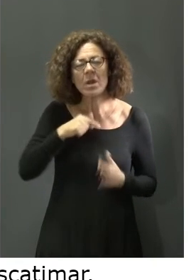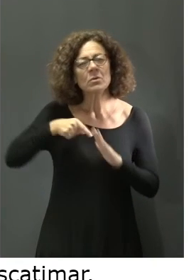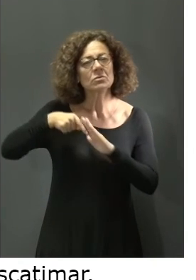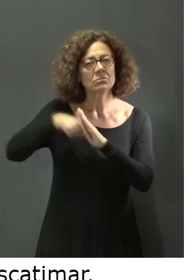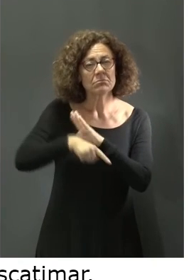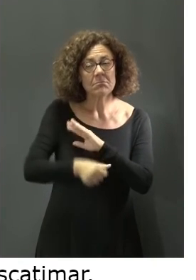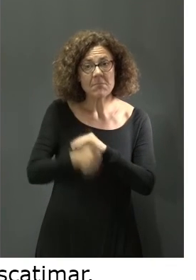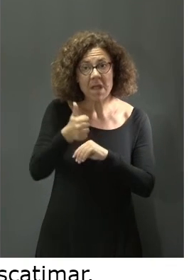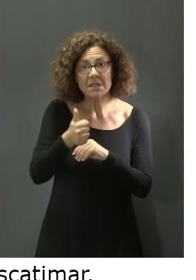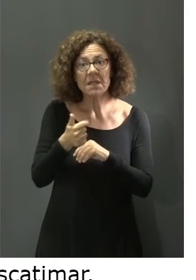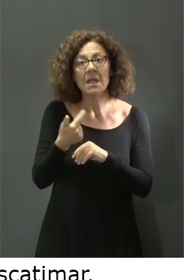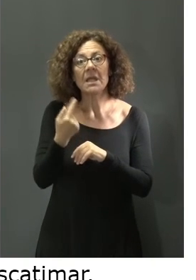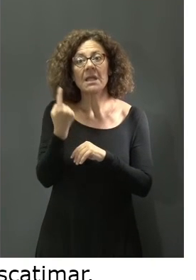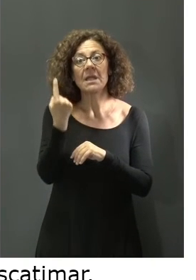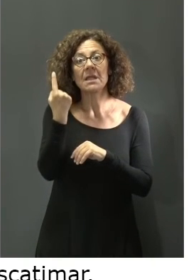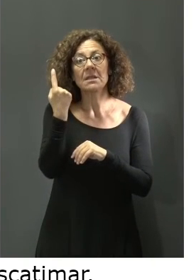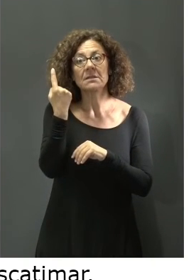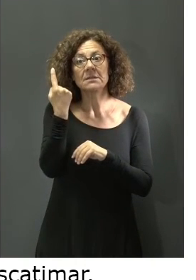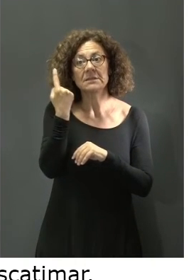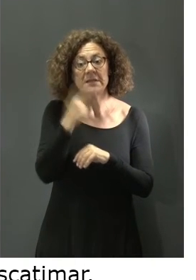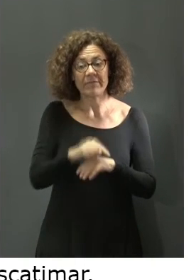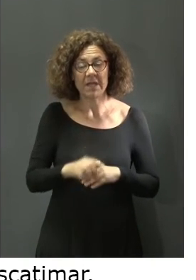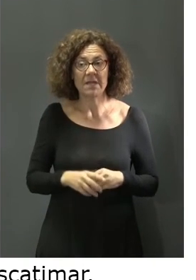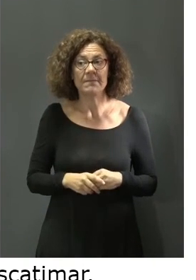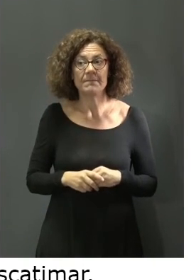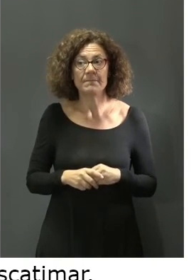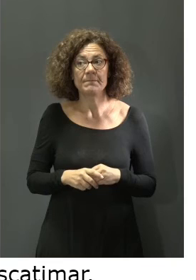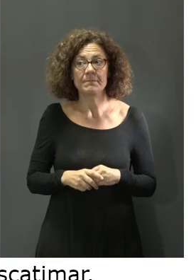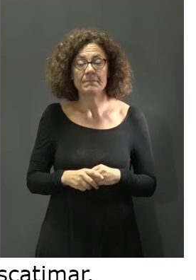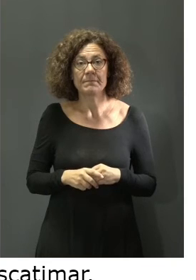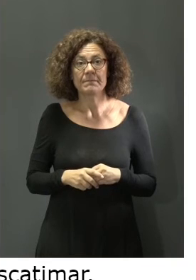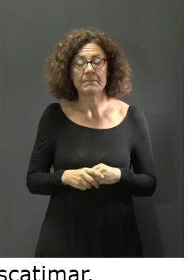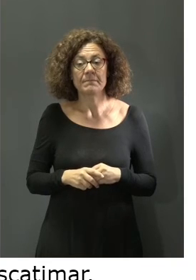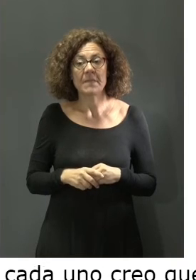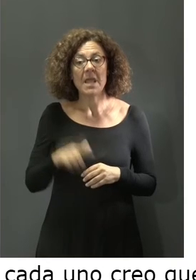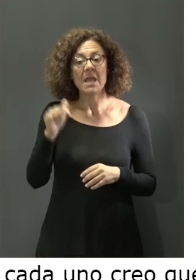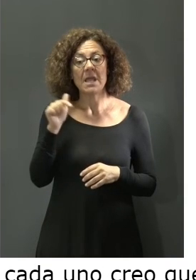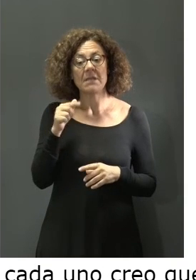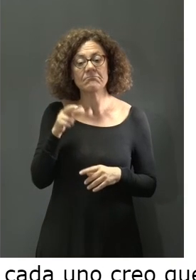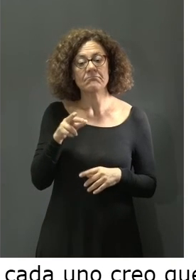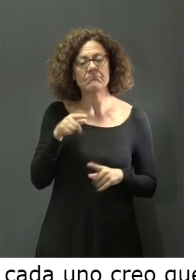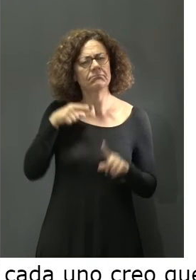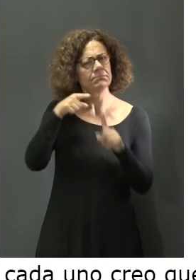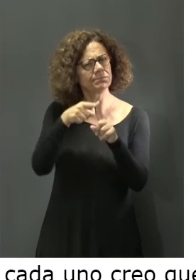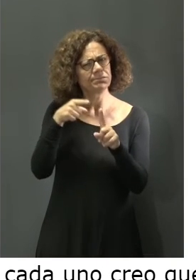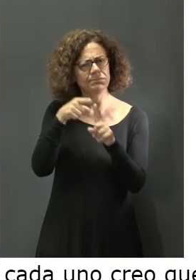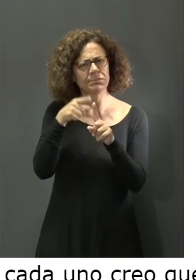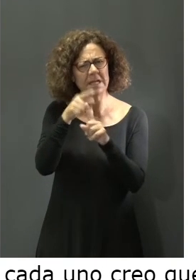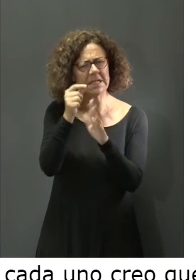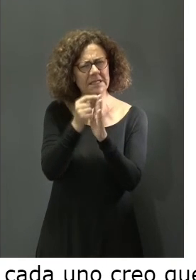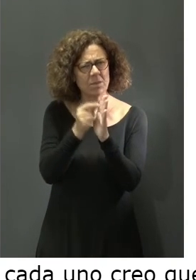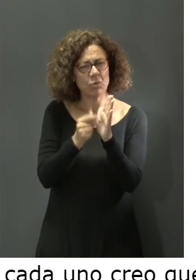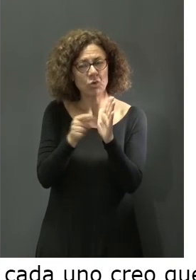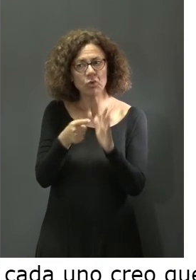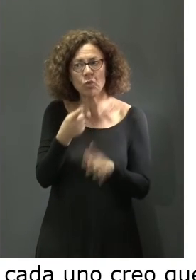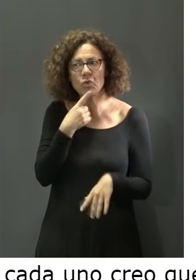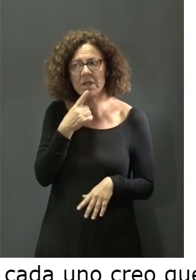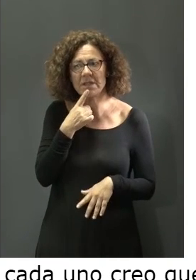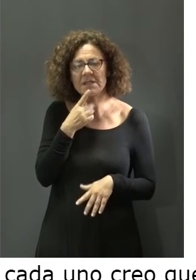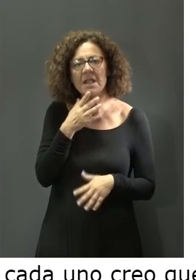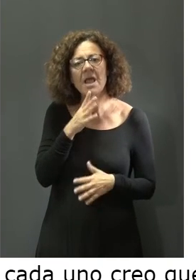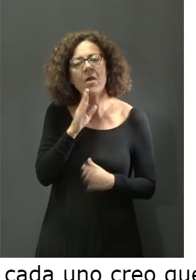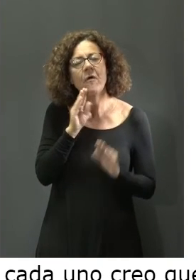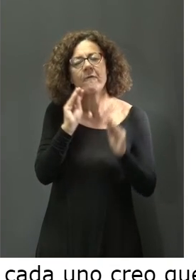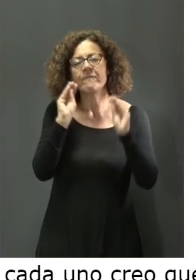profundizar y dar a conocer y incidir en este punto que comentas, que es el de